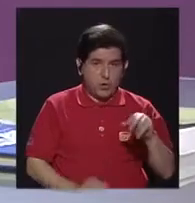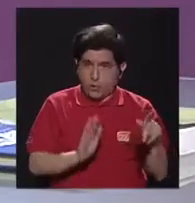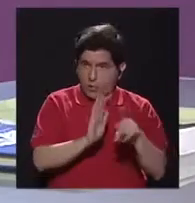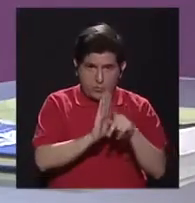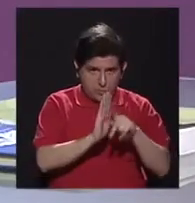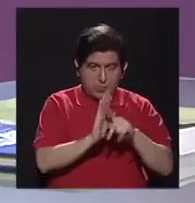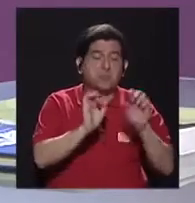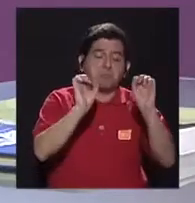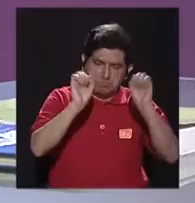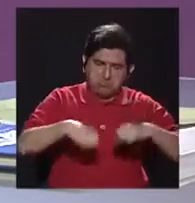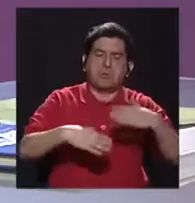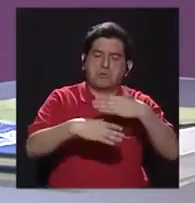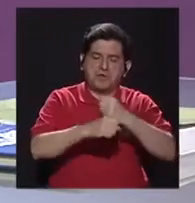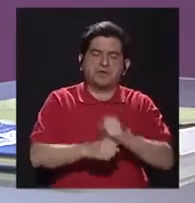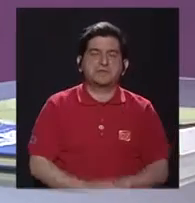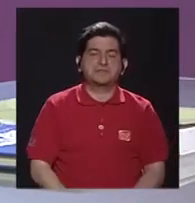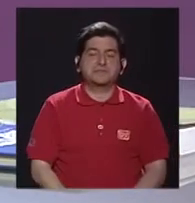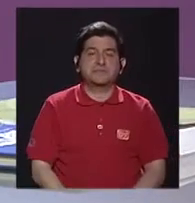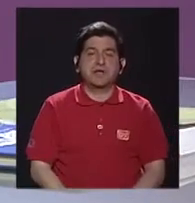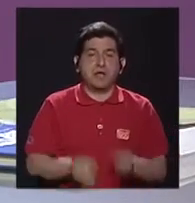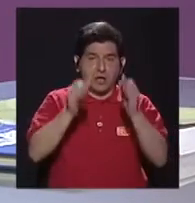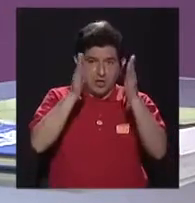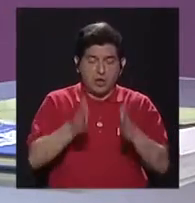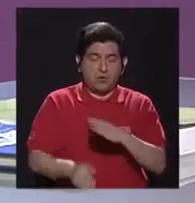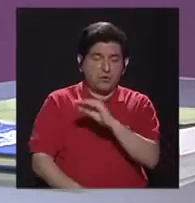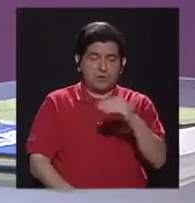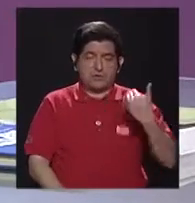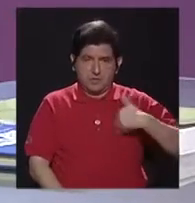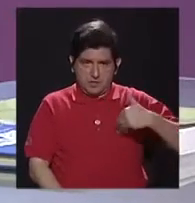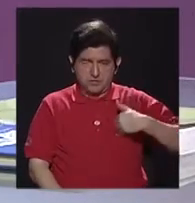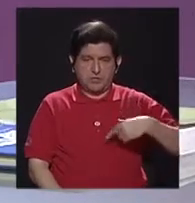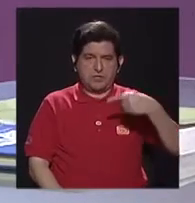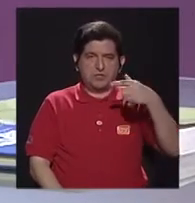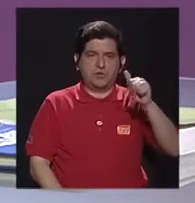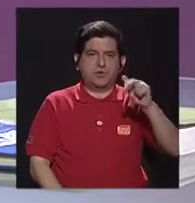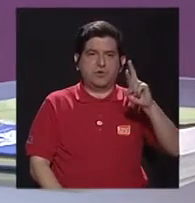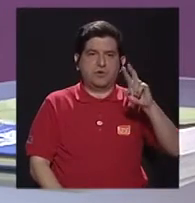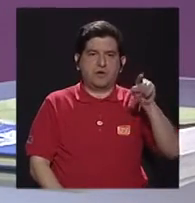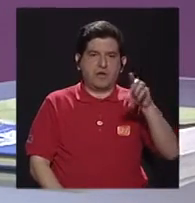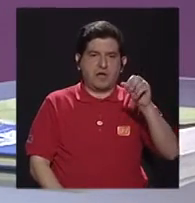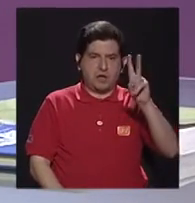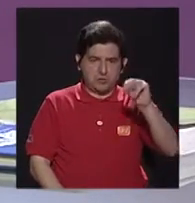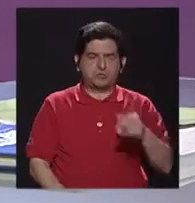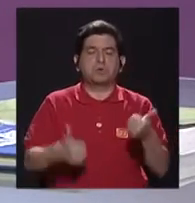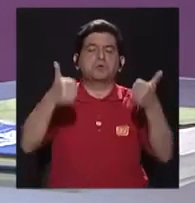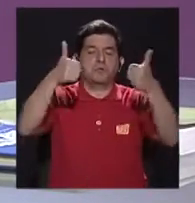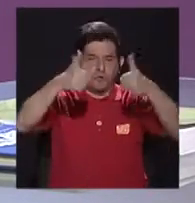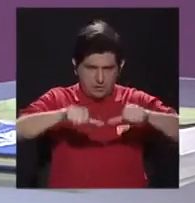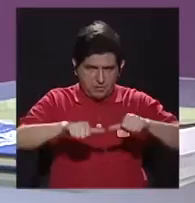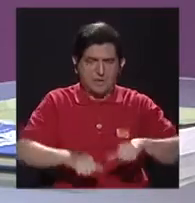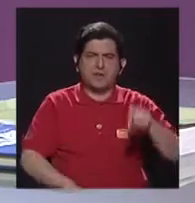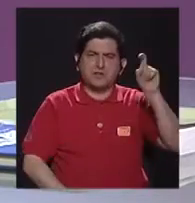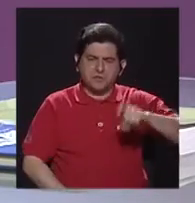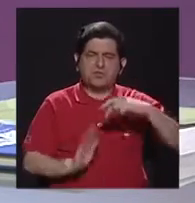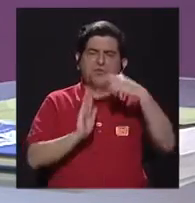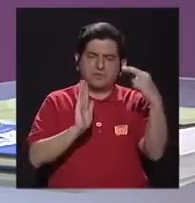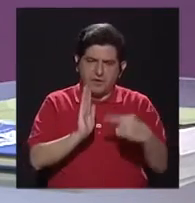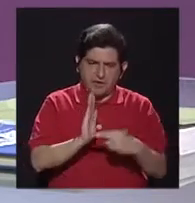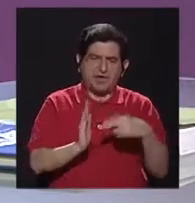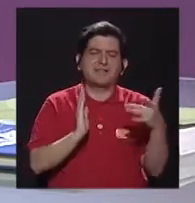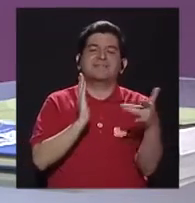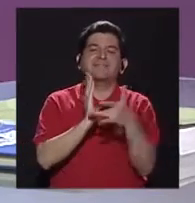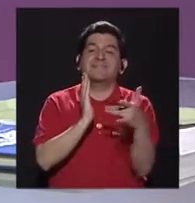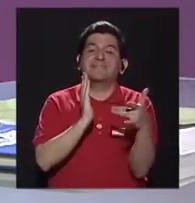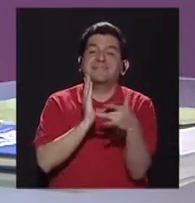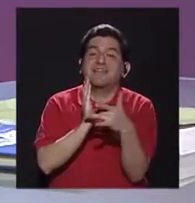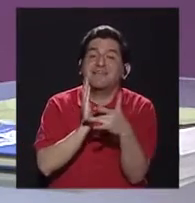Claro, la Corte y el señor Garzón tienen mucha razón y en eso estamos totalmente de acuerdo en que tienen que haber reglamentaciones de tipo